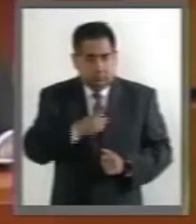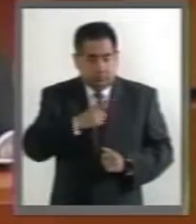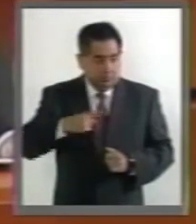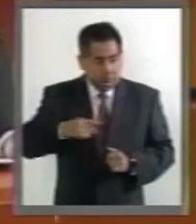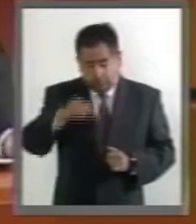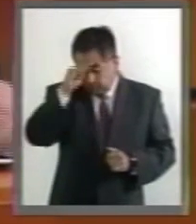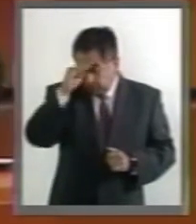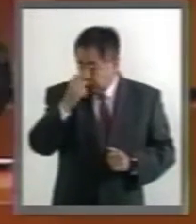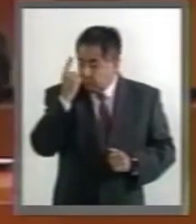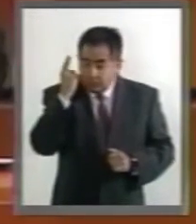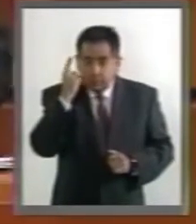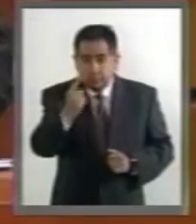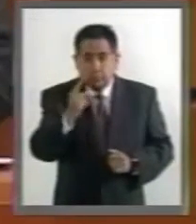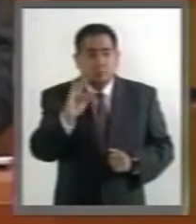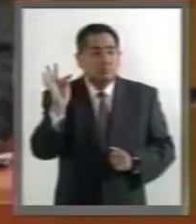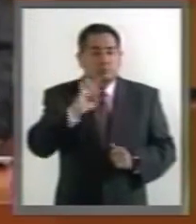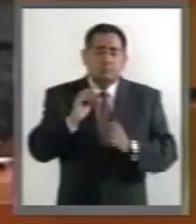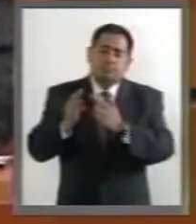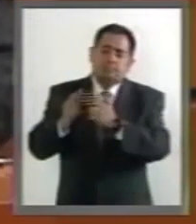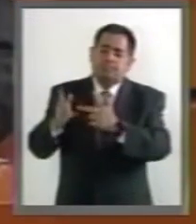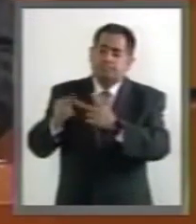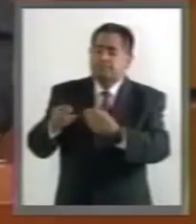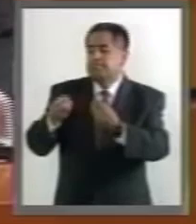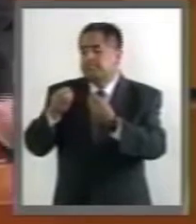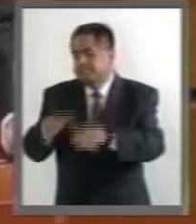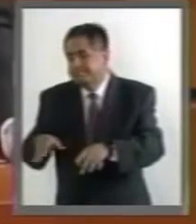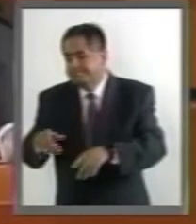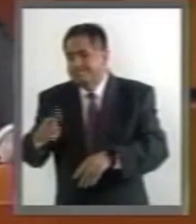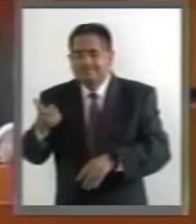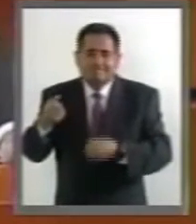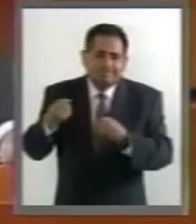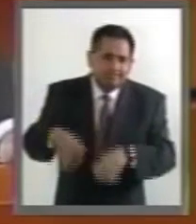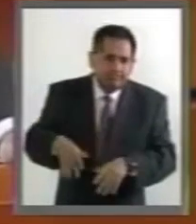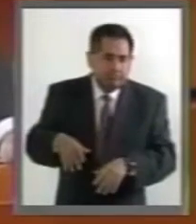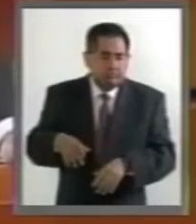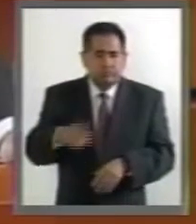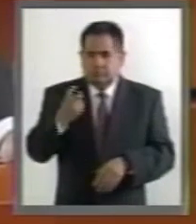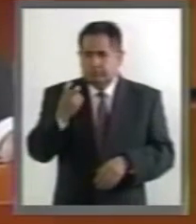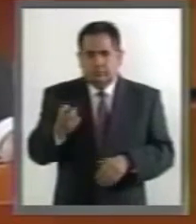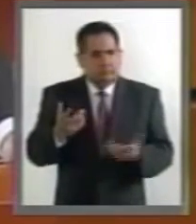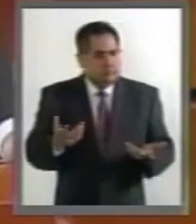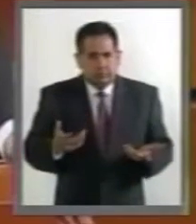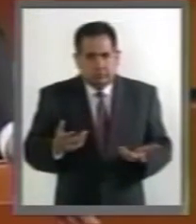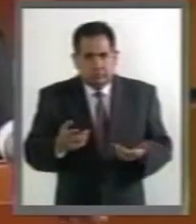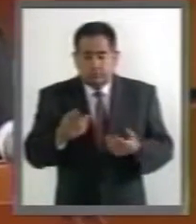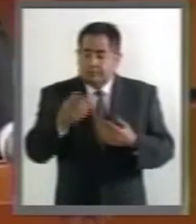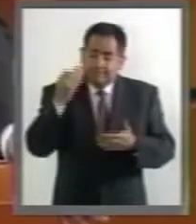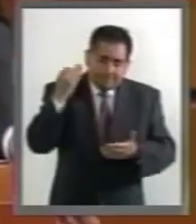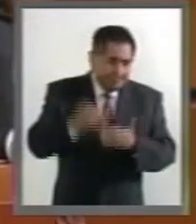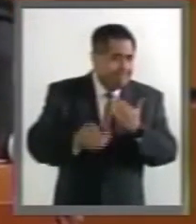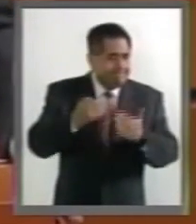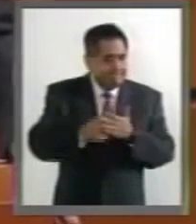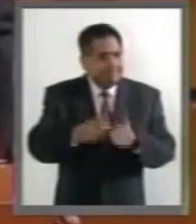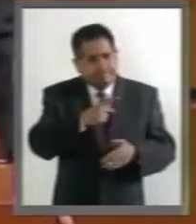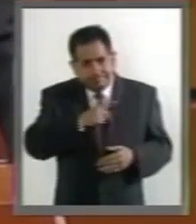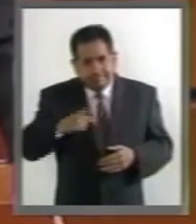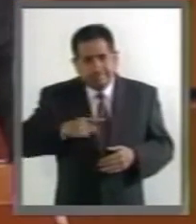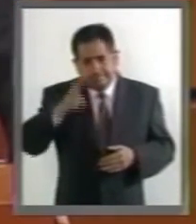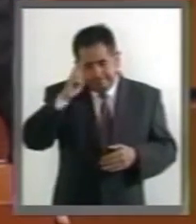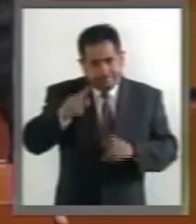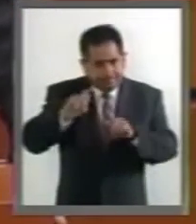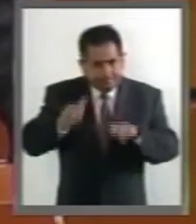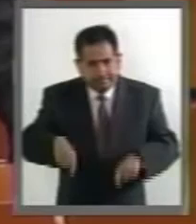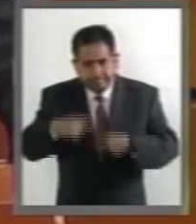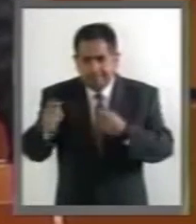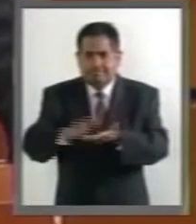que los daños o pasivos sociales constituyen una asignatura pendiente muy importante,